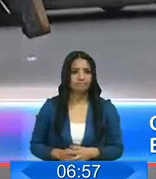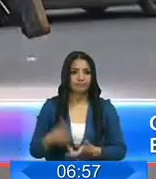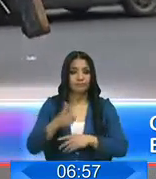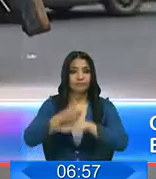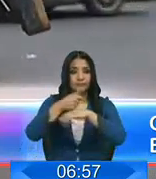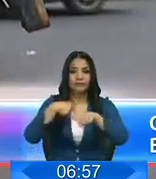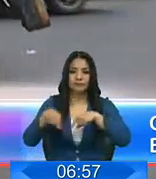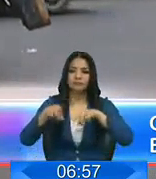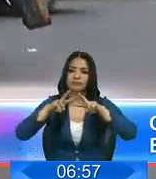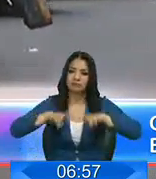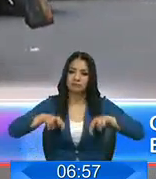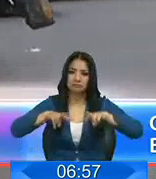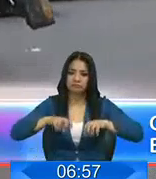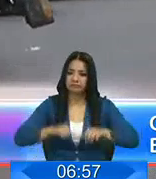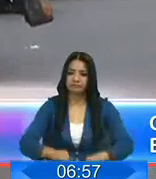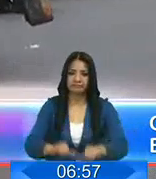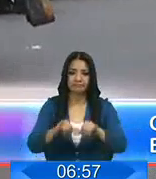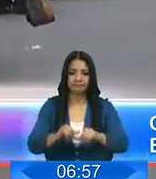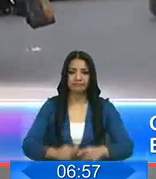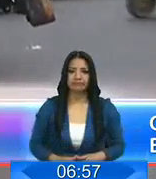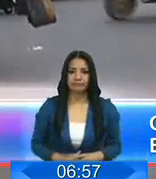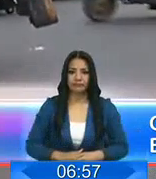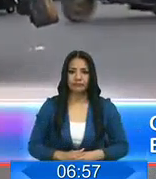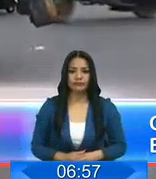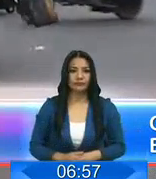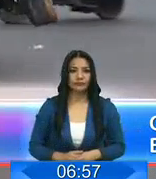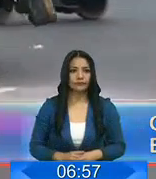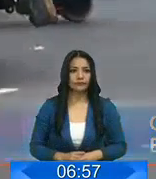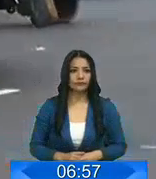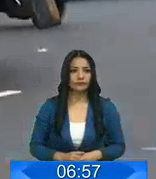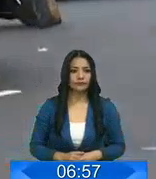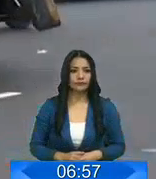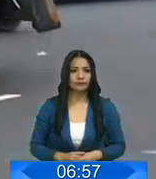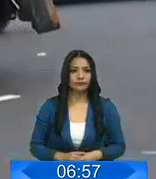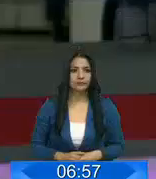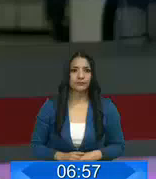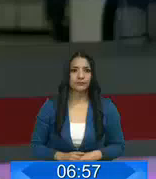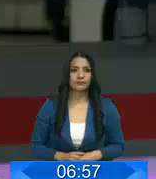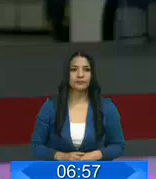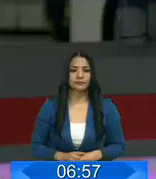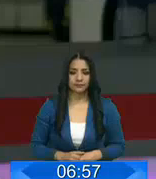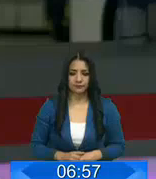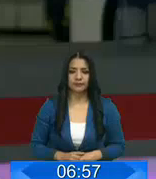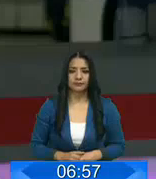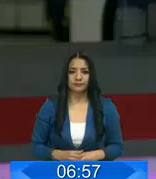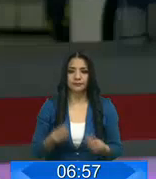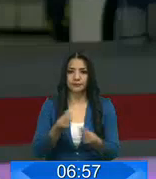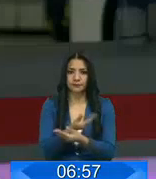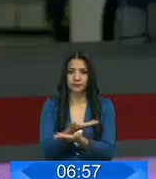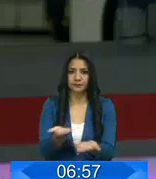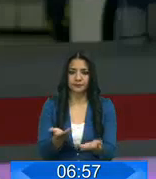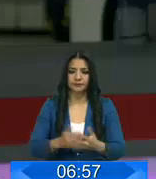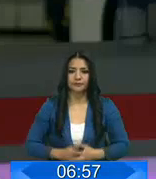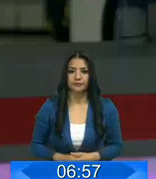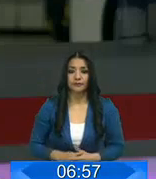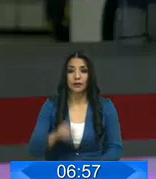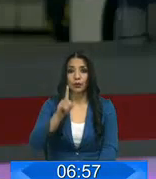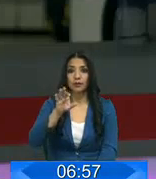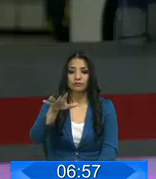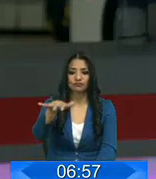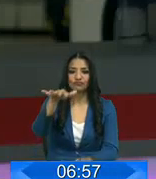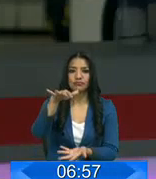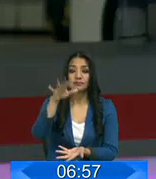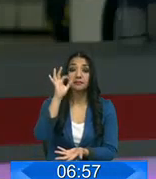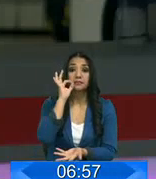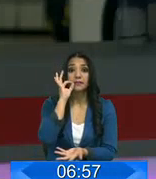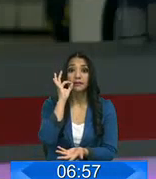las investigaciones, informó Carlos Julio Gurubendi. Y ahora les vamos a contar que cerca de una tonelada de marihuana